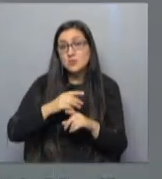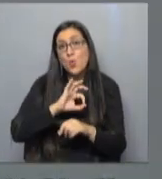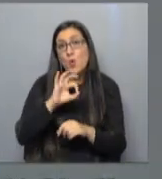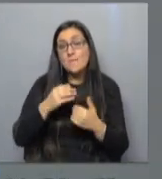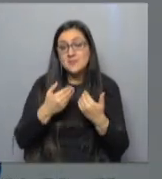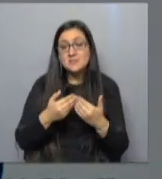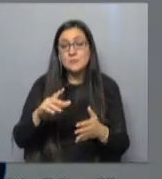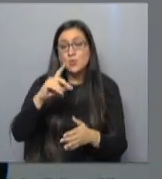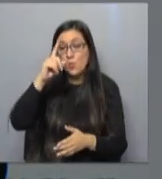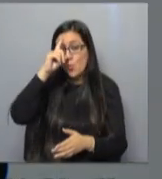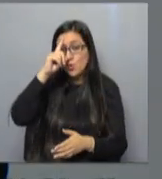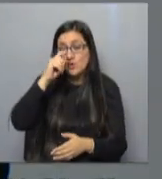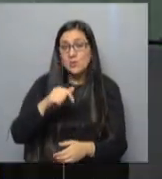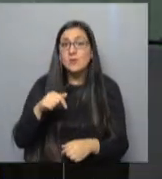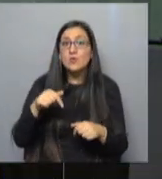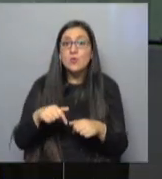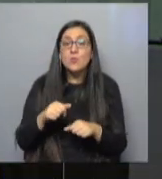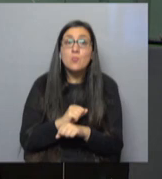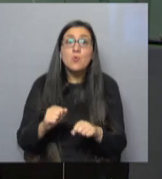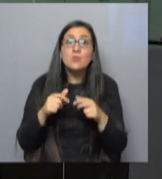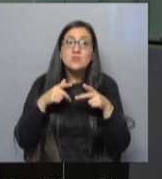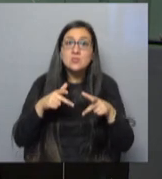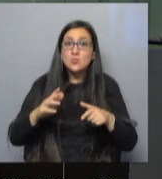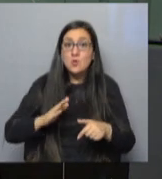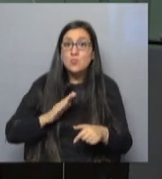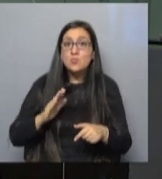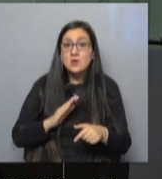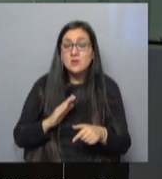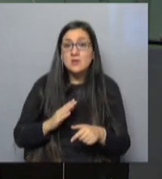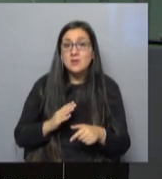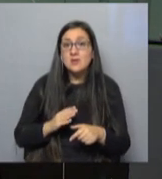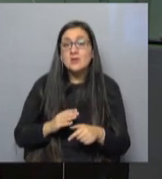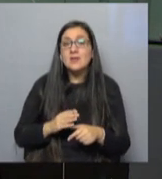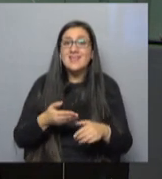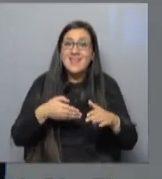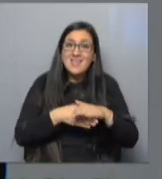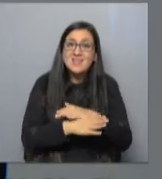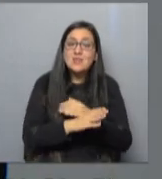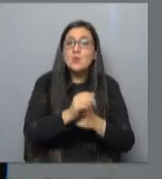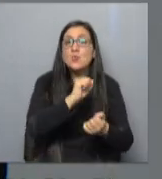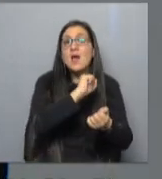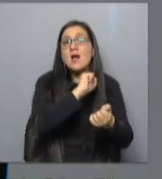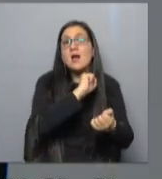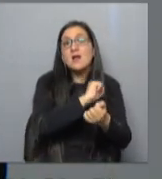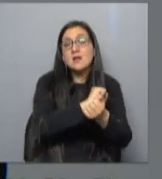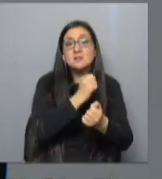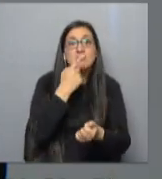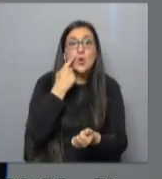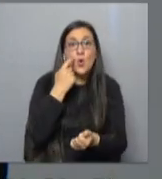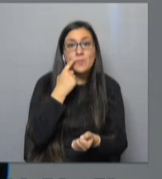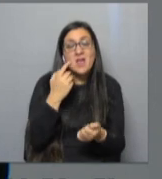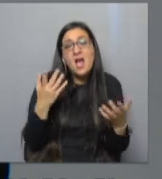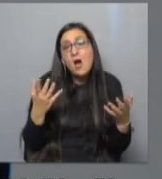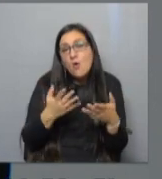pero éste hoy por hoy decir que una mujer está en los medios que una mujer entra en una cárcel quizás en cuestiones más